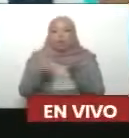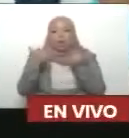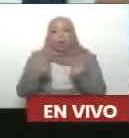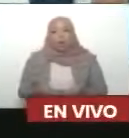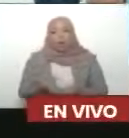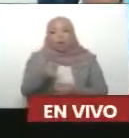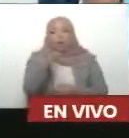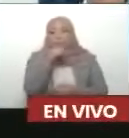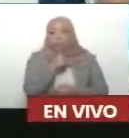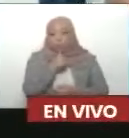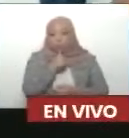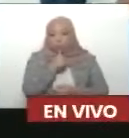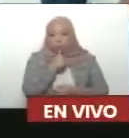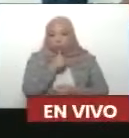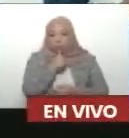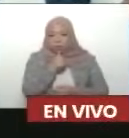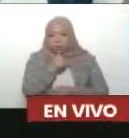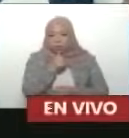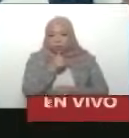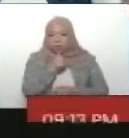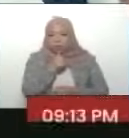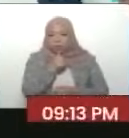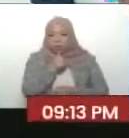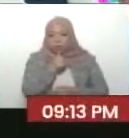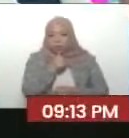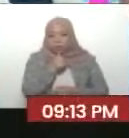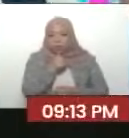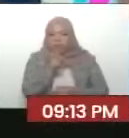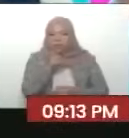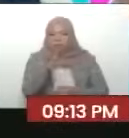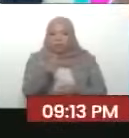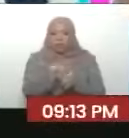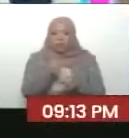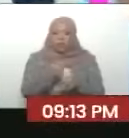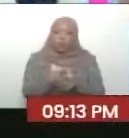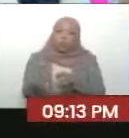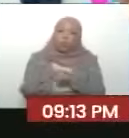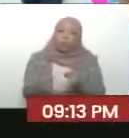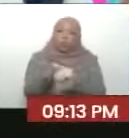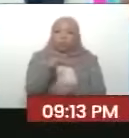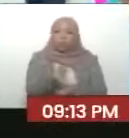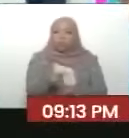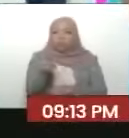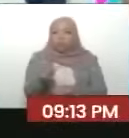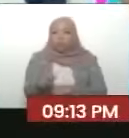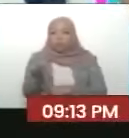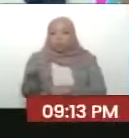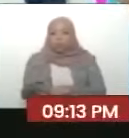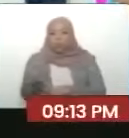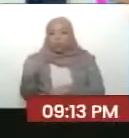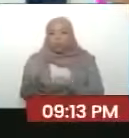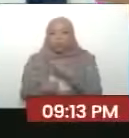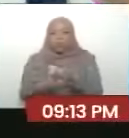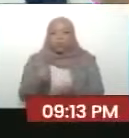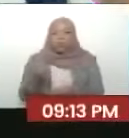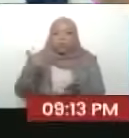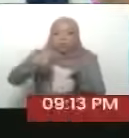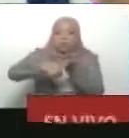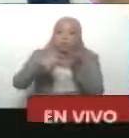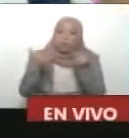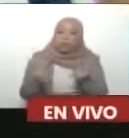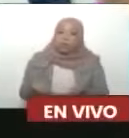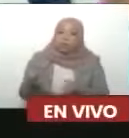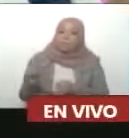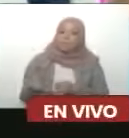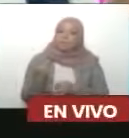actualizada. La votó. Se le dañó. ¿Qué puede hacer la gente que no tiene cédula actualizada? En